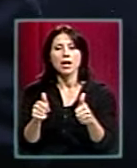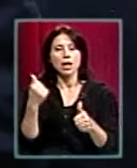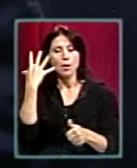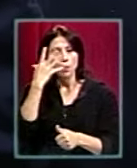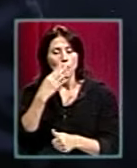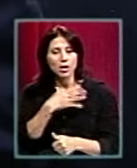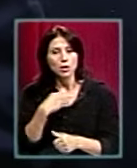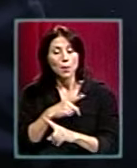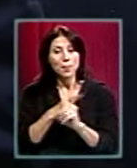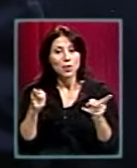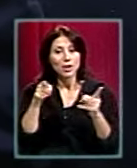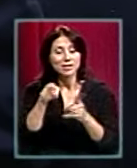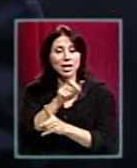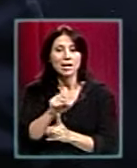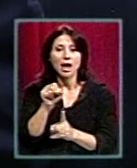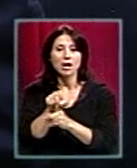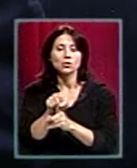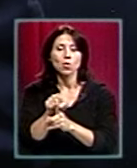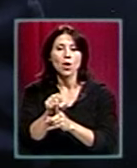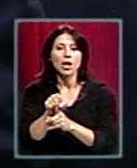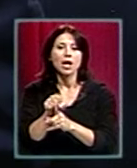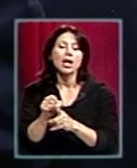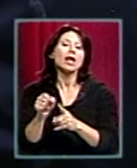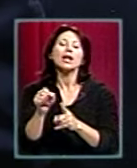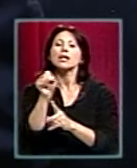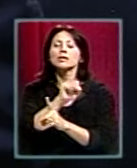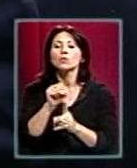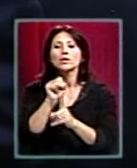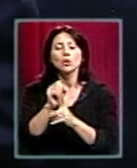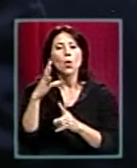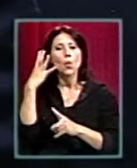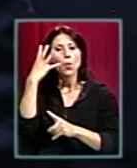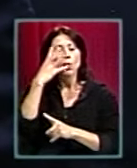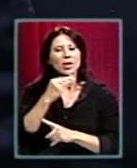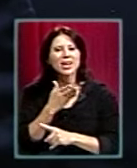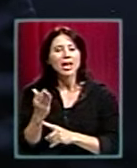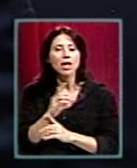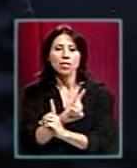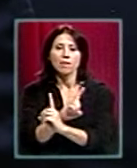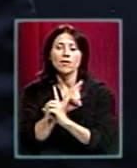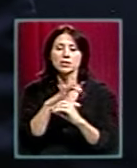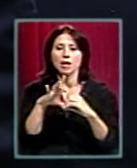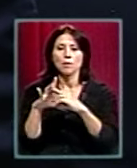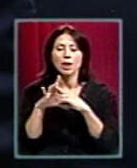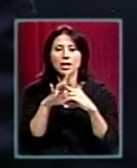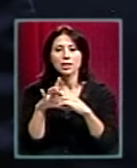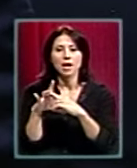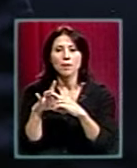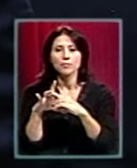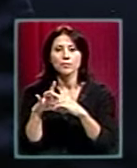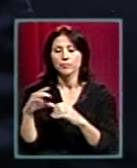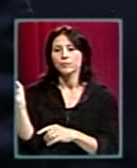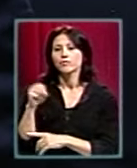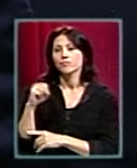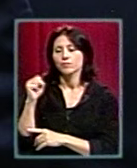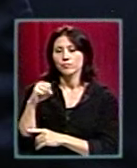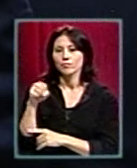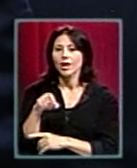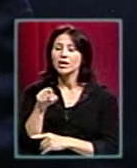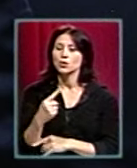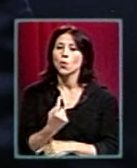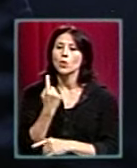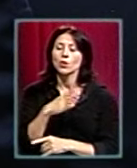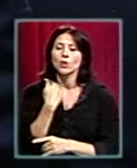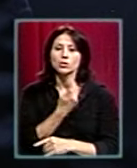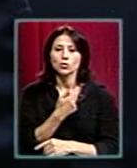agradable, y en este caso la música agradable es la defensa del planeta, que es el único que tenemos. Exactamente, es el único que